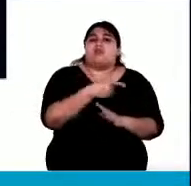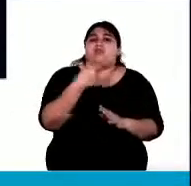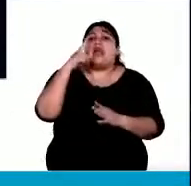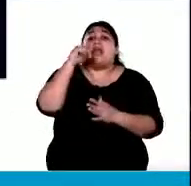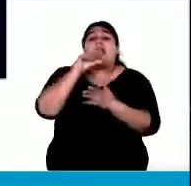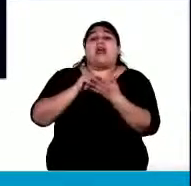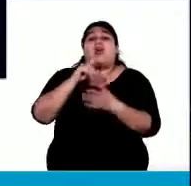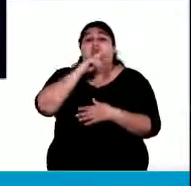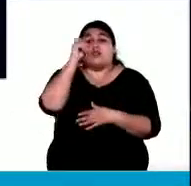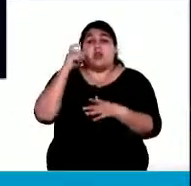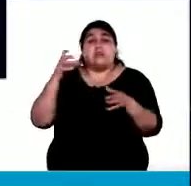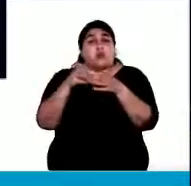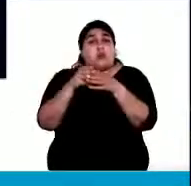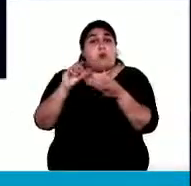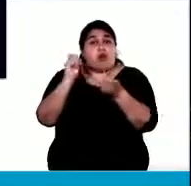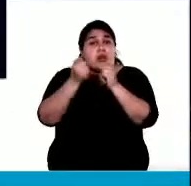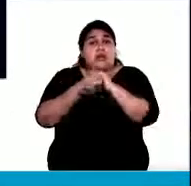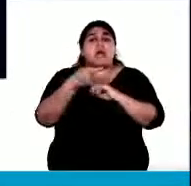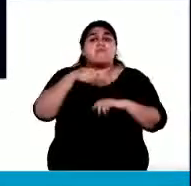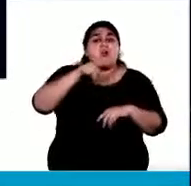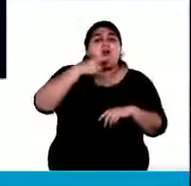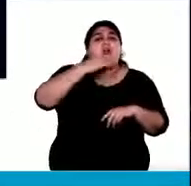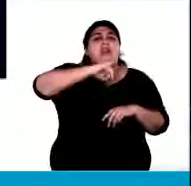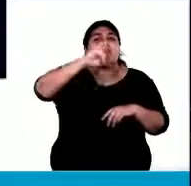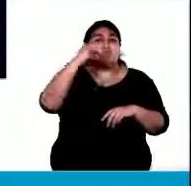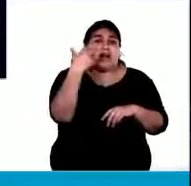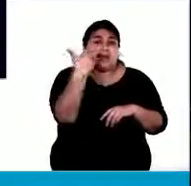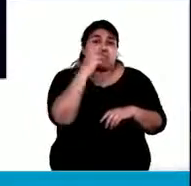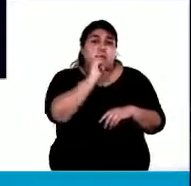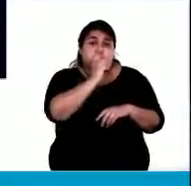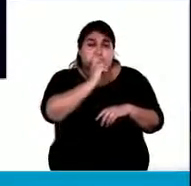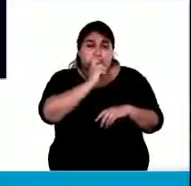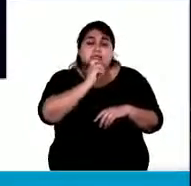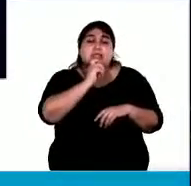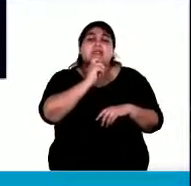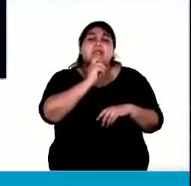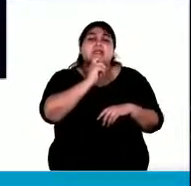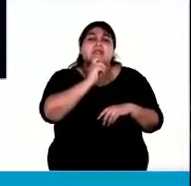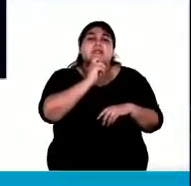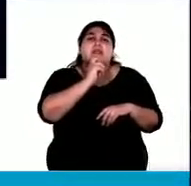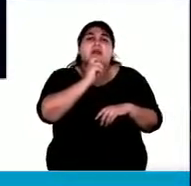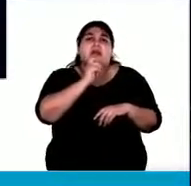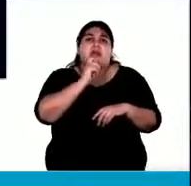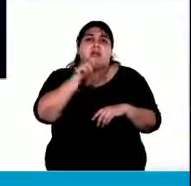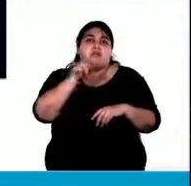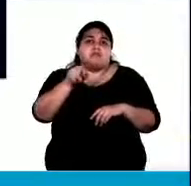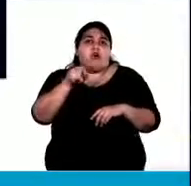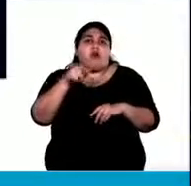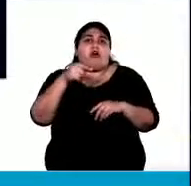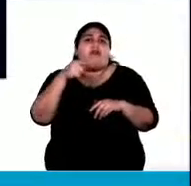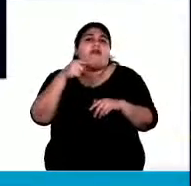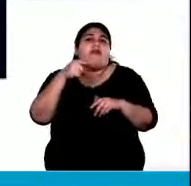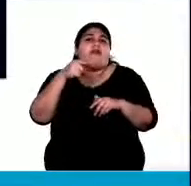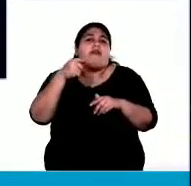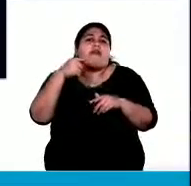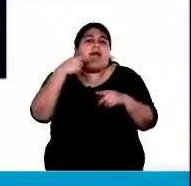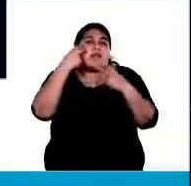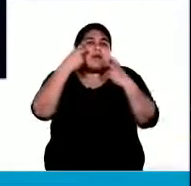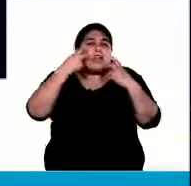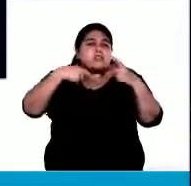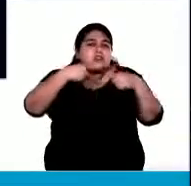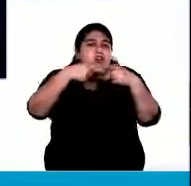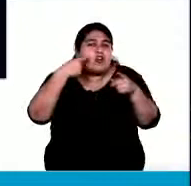nacionales de Juntos por el Cambio a denunciar a 3 periodistas por seguir investigando